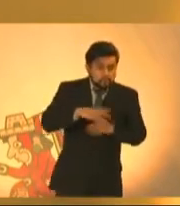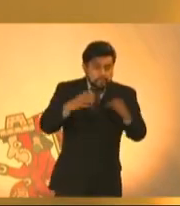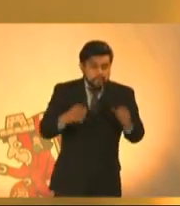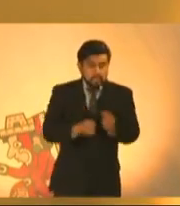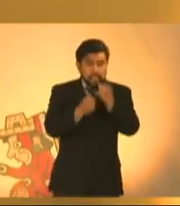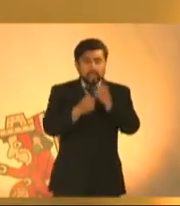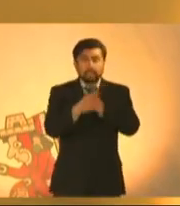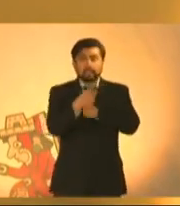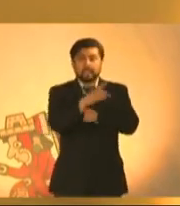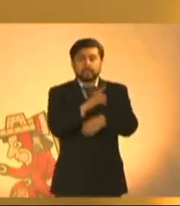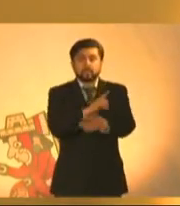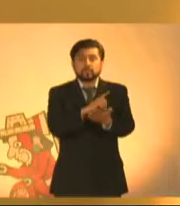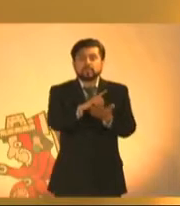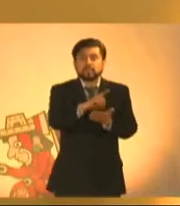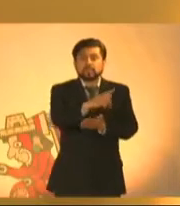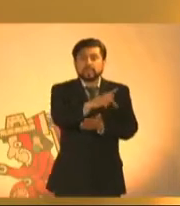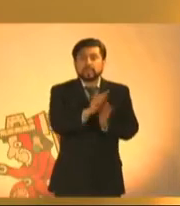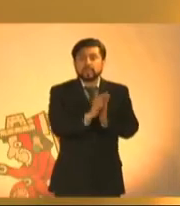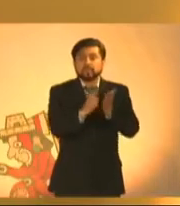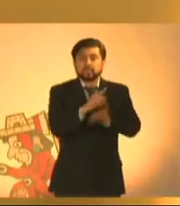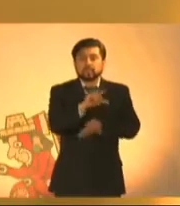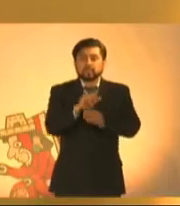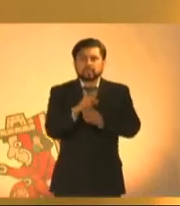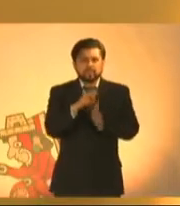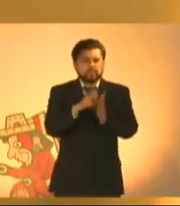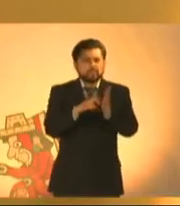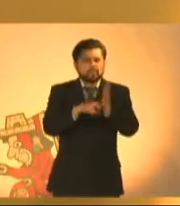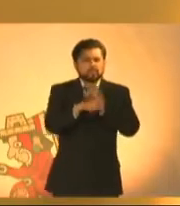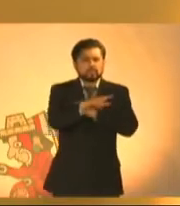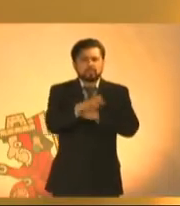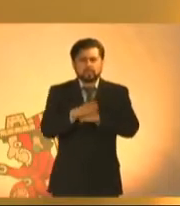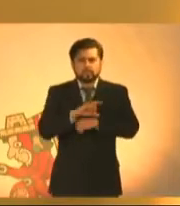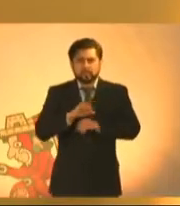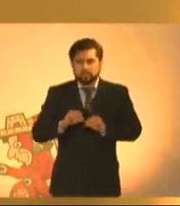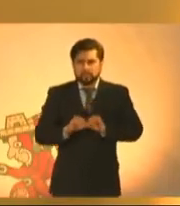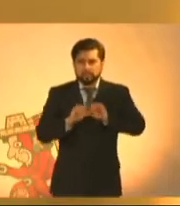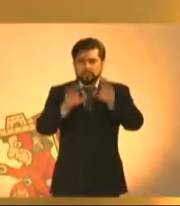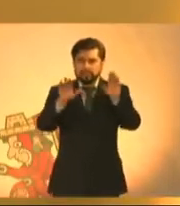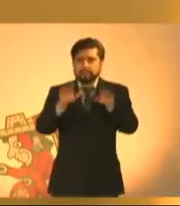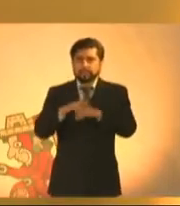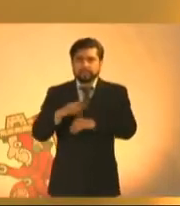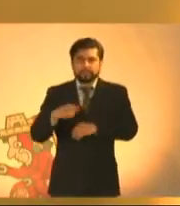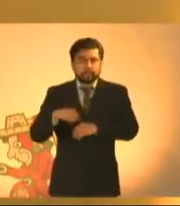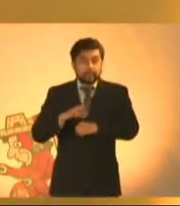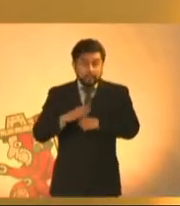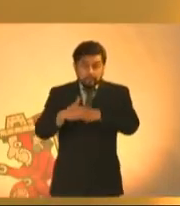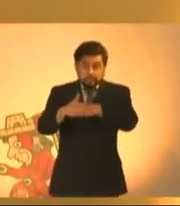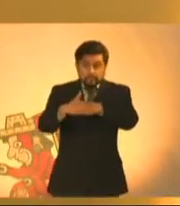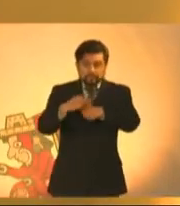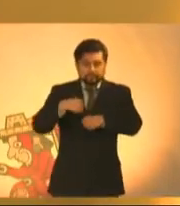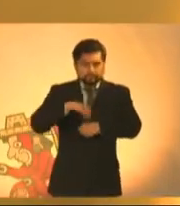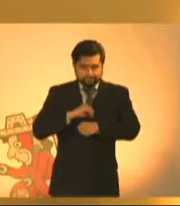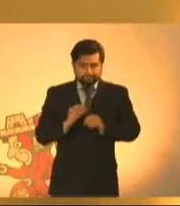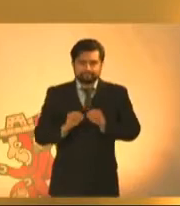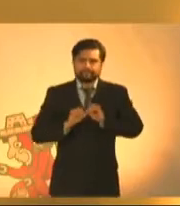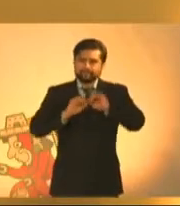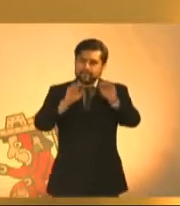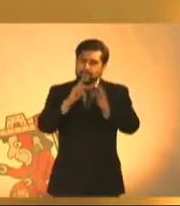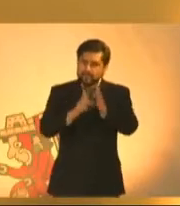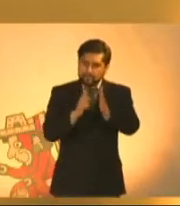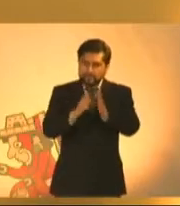derechos de la versión original amplia de corregida por el autor y la publicaremos muy pronto